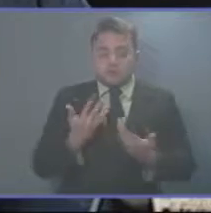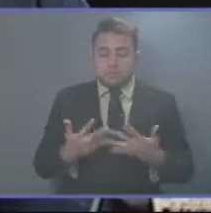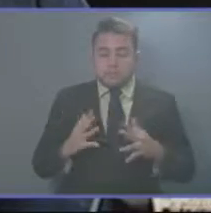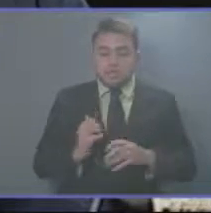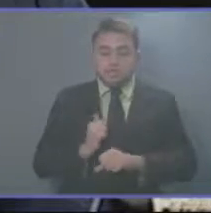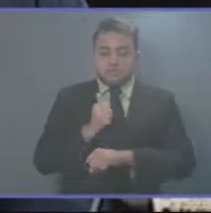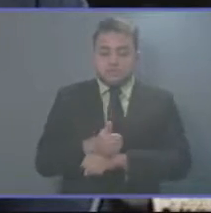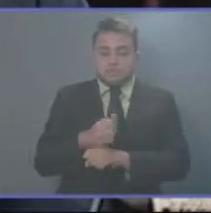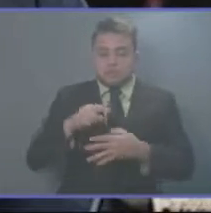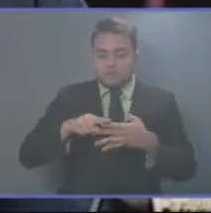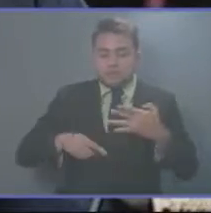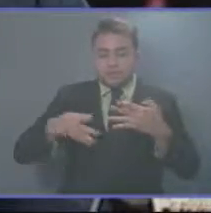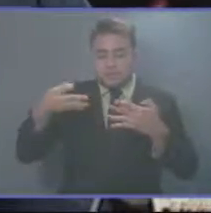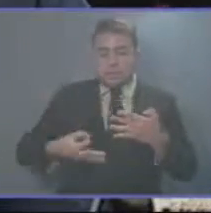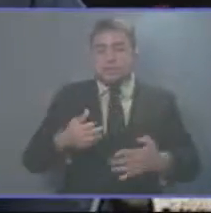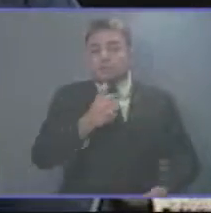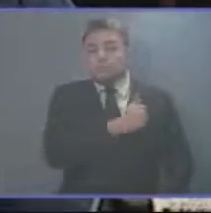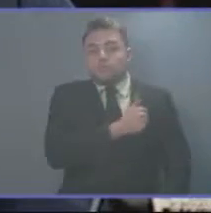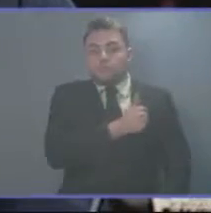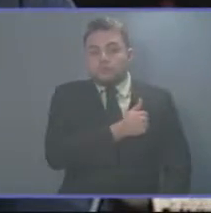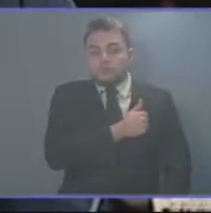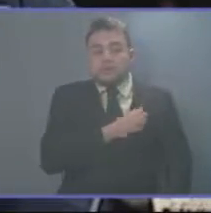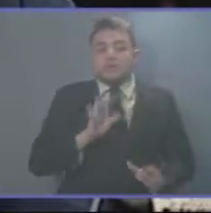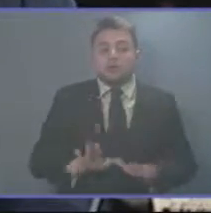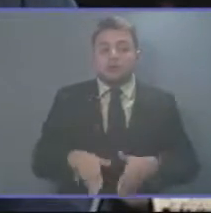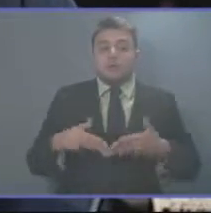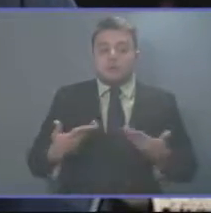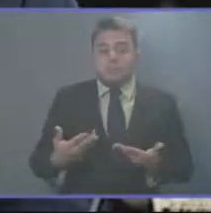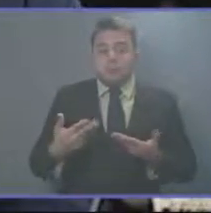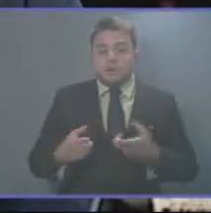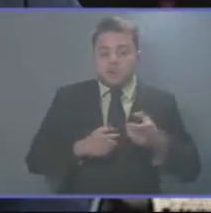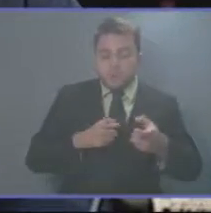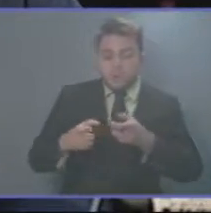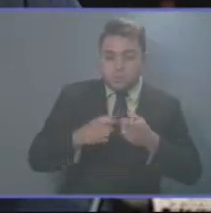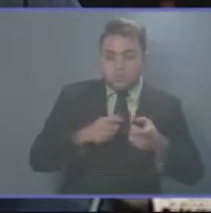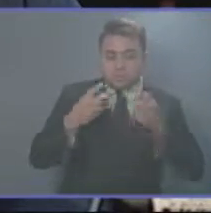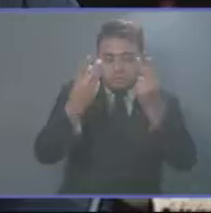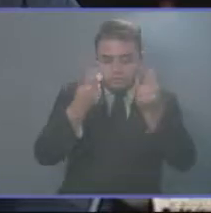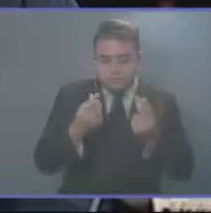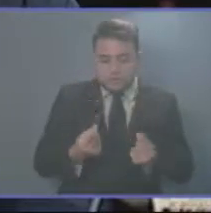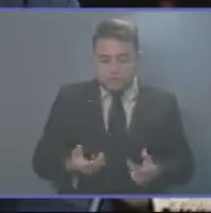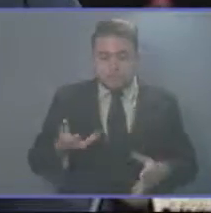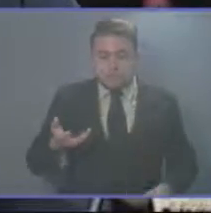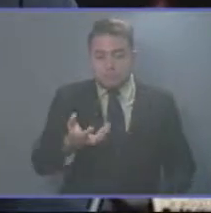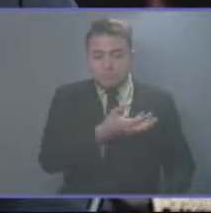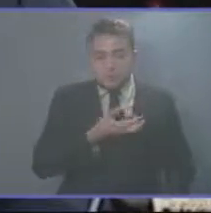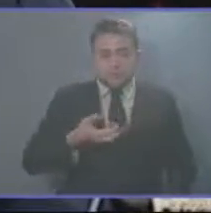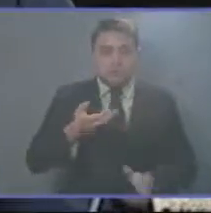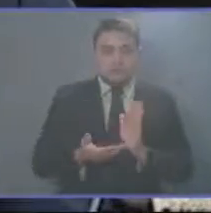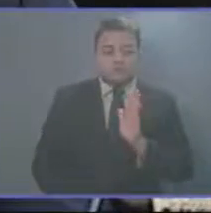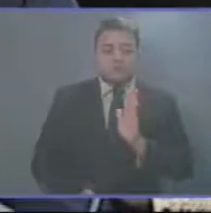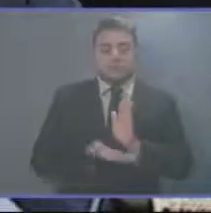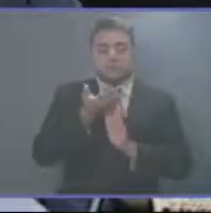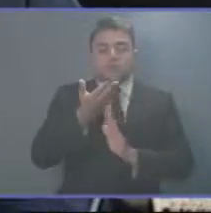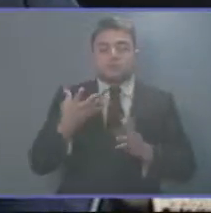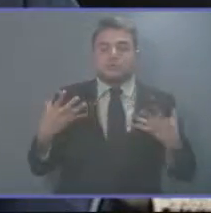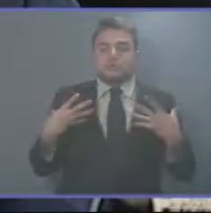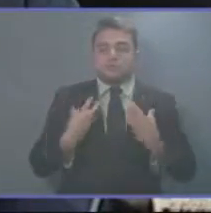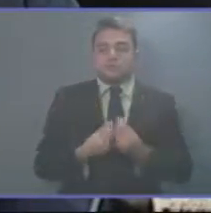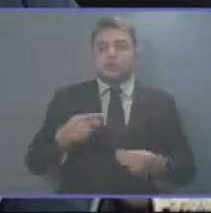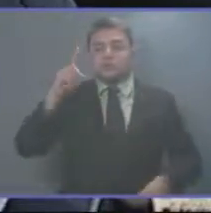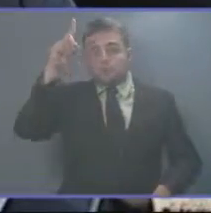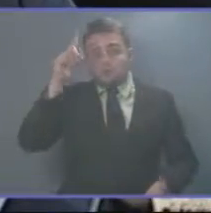Responsabilidad Fiscal para la Sostenibilidad de la Finanza Pública y el Desarrollo Social. Dios unió libertad,